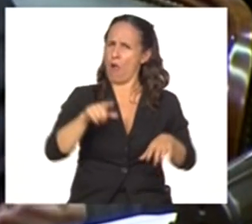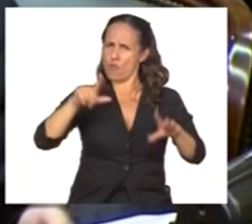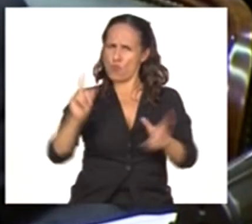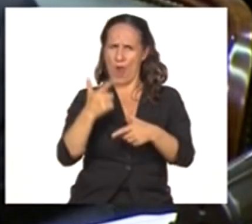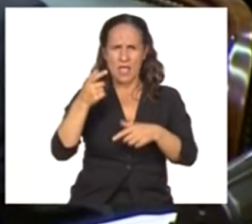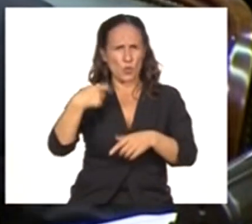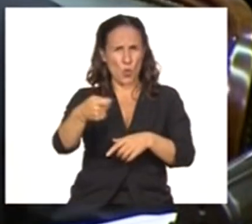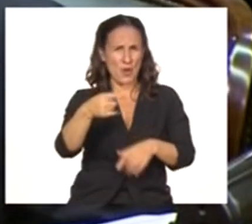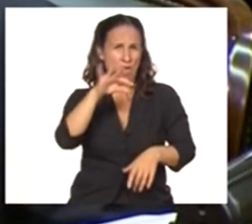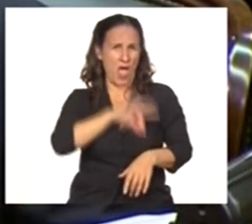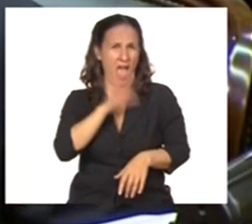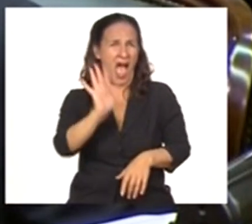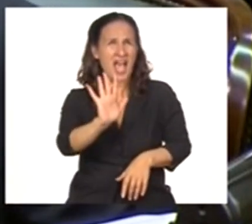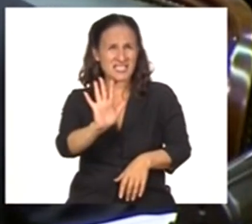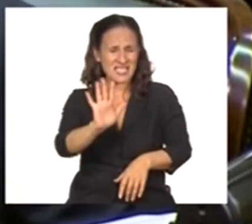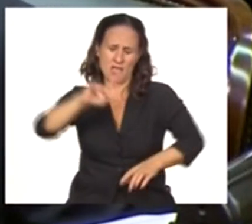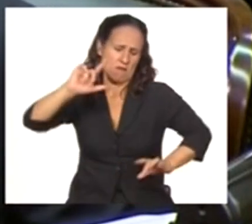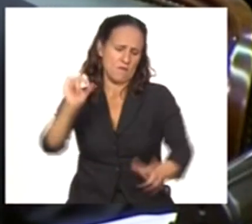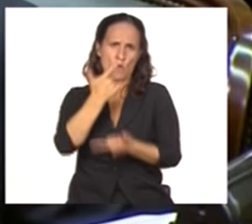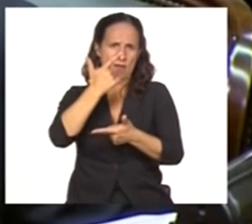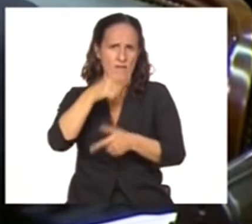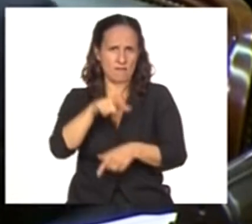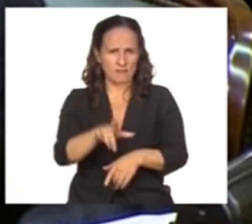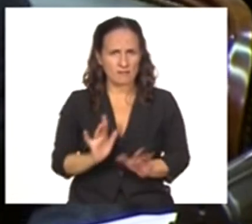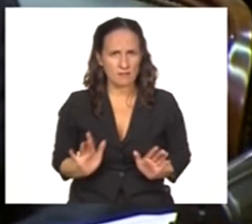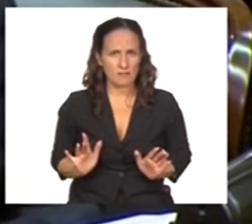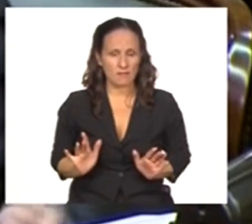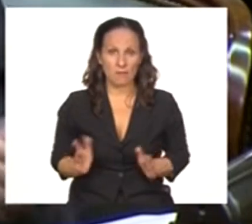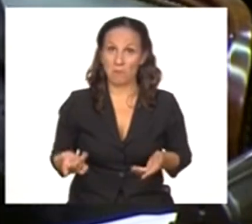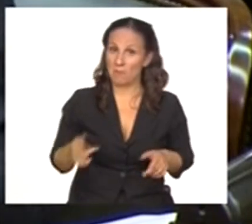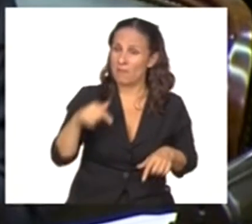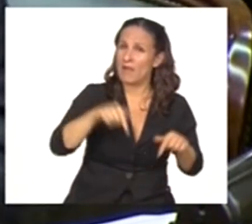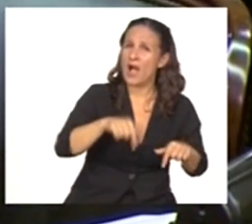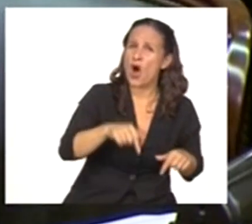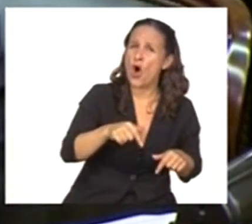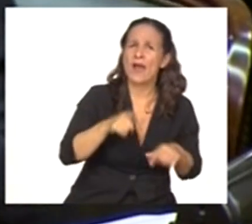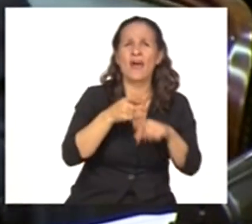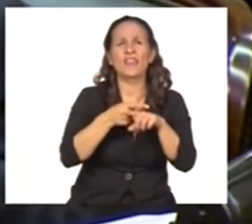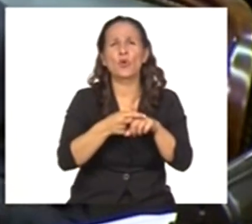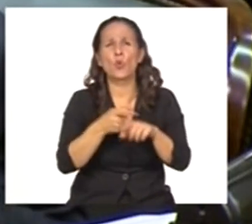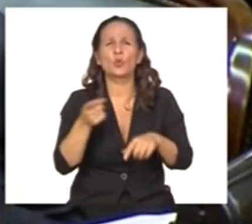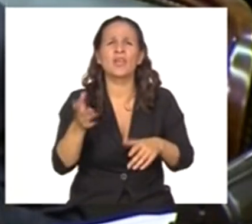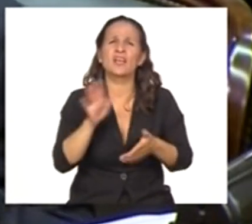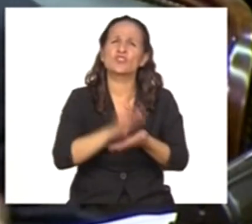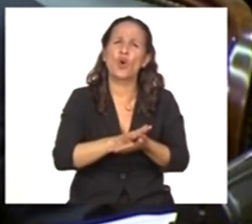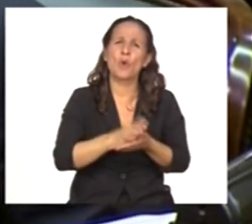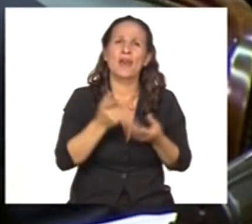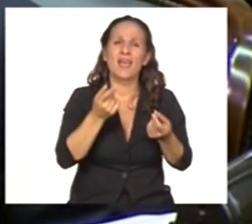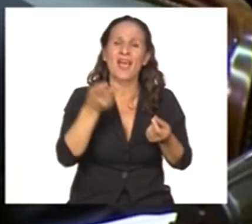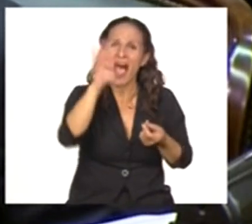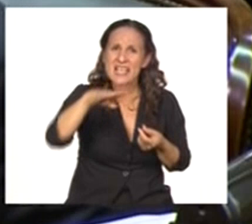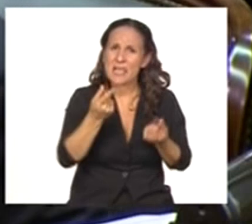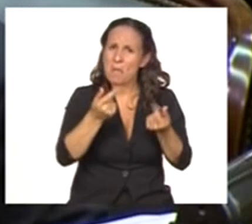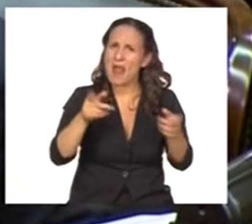jubilado gane lo que gana. Acá no estamos discutiendo si faltan o sobran recursos en la